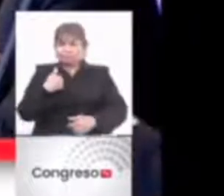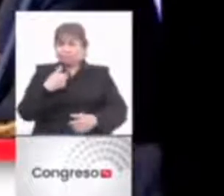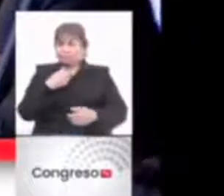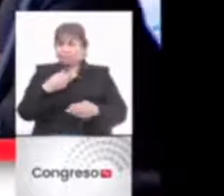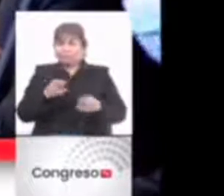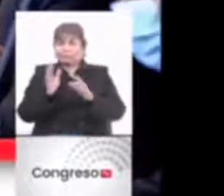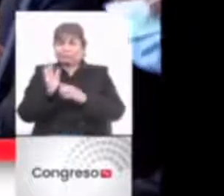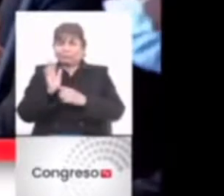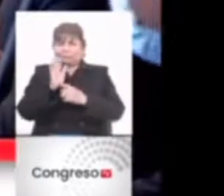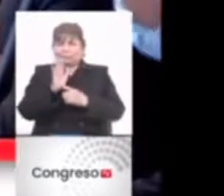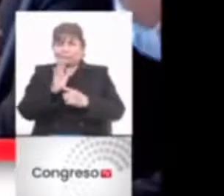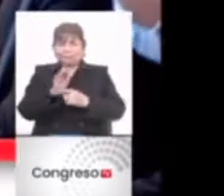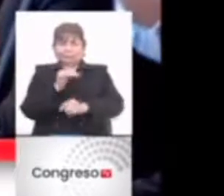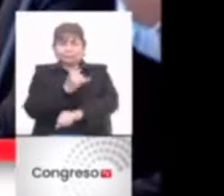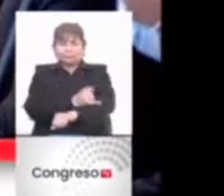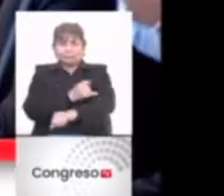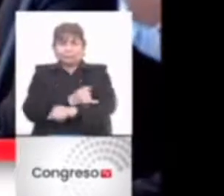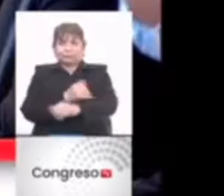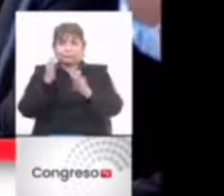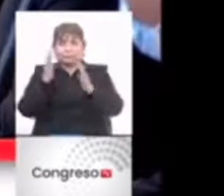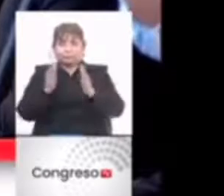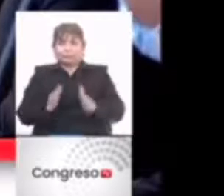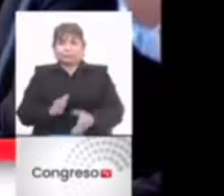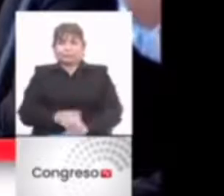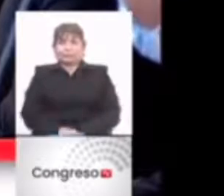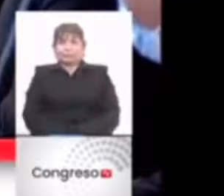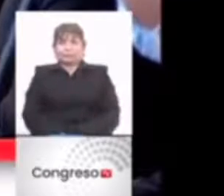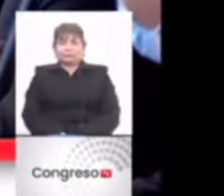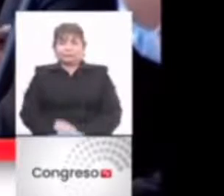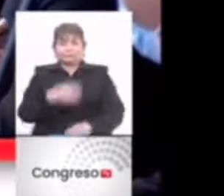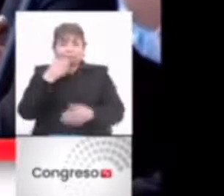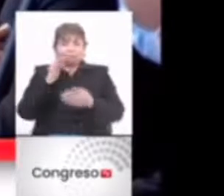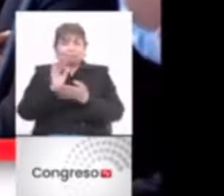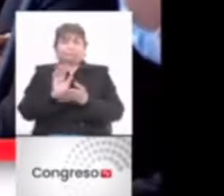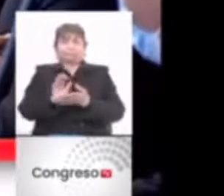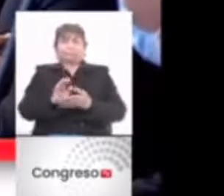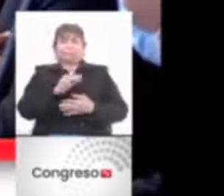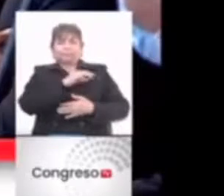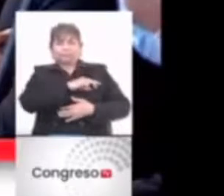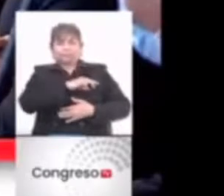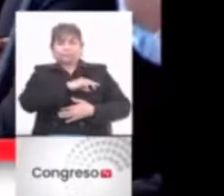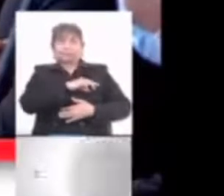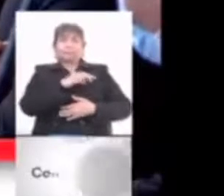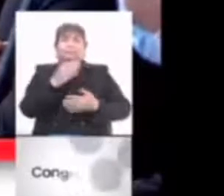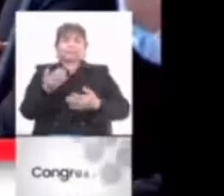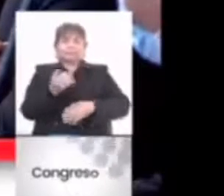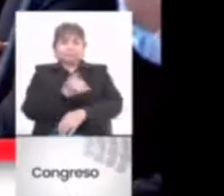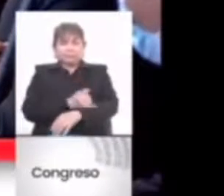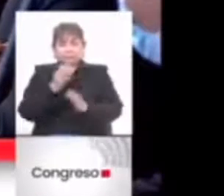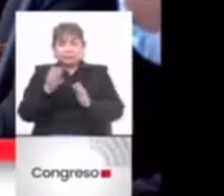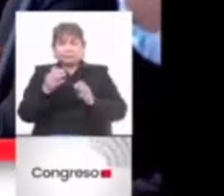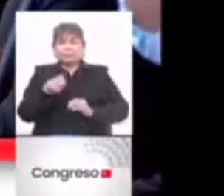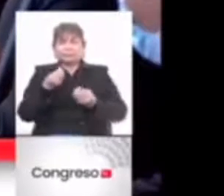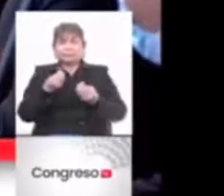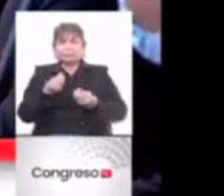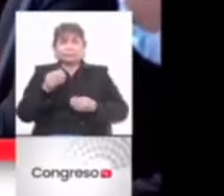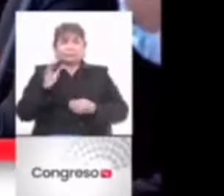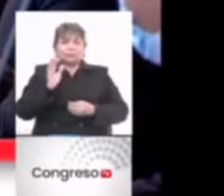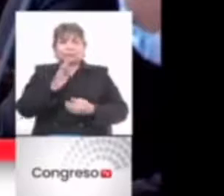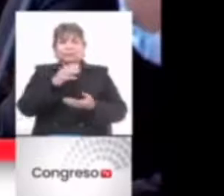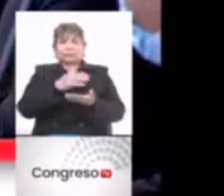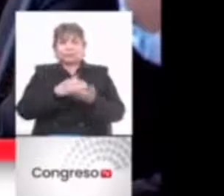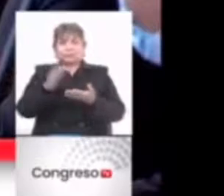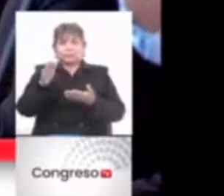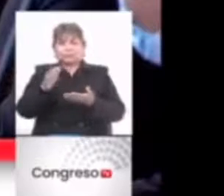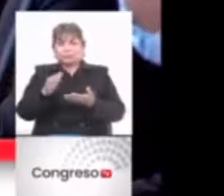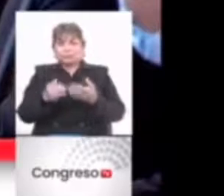estamos cambiando al que representa una institución. Estamos afectando a la moral de la institución, que ve cómo a su comandante general de un